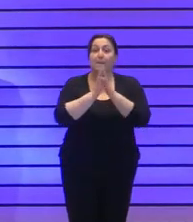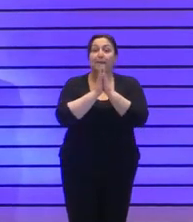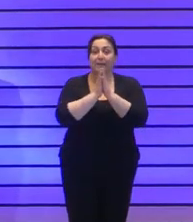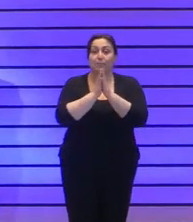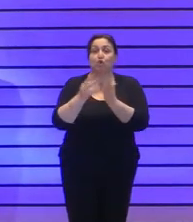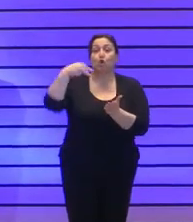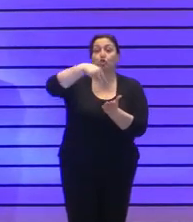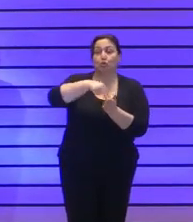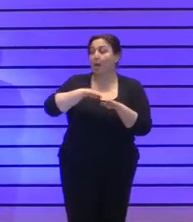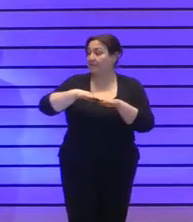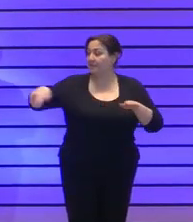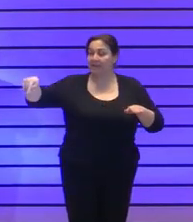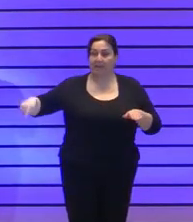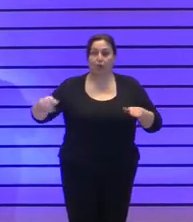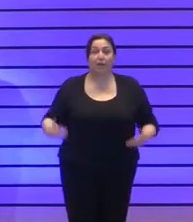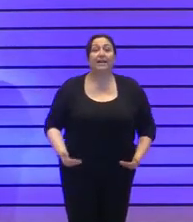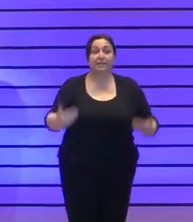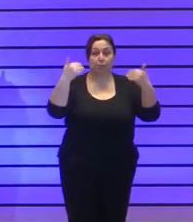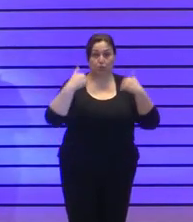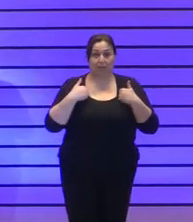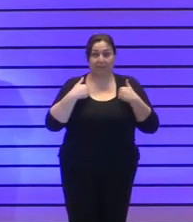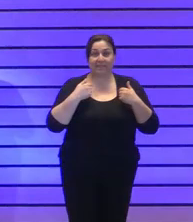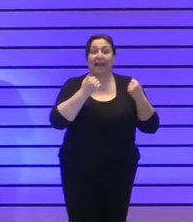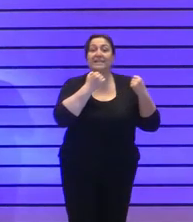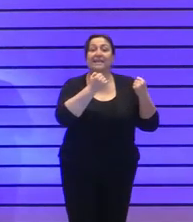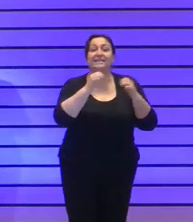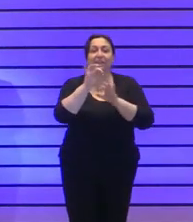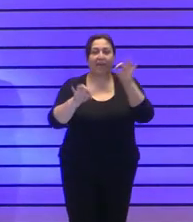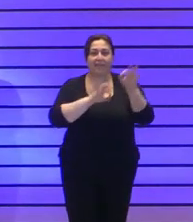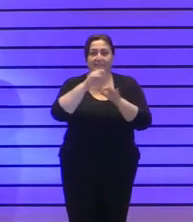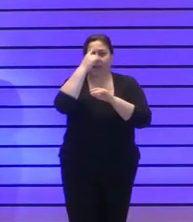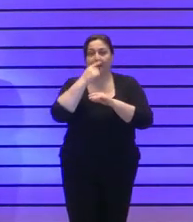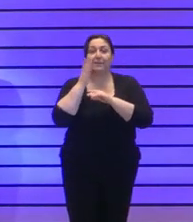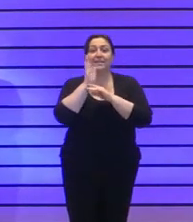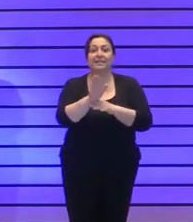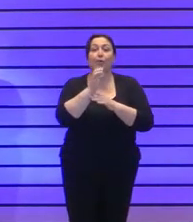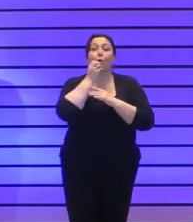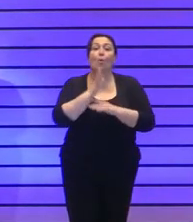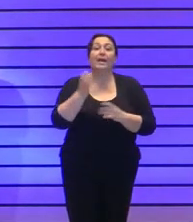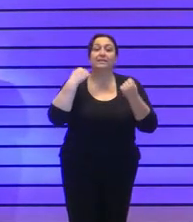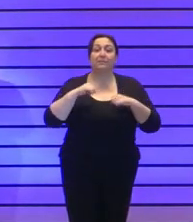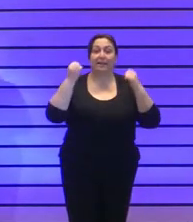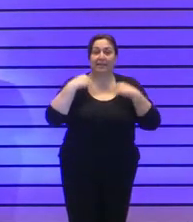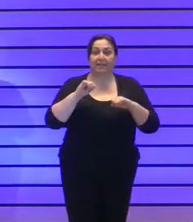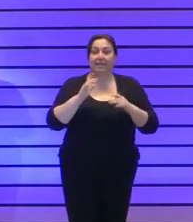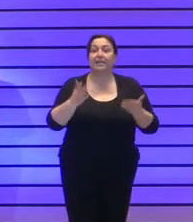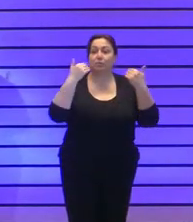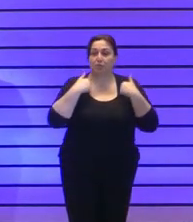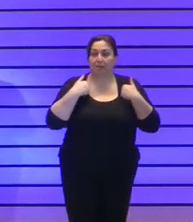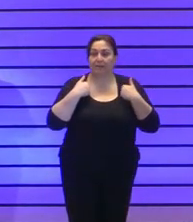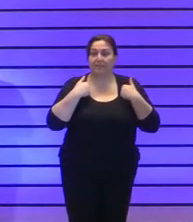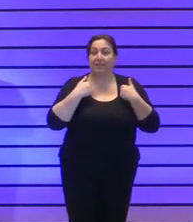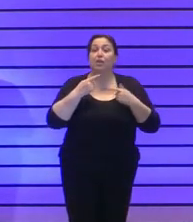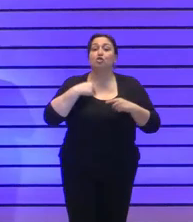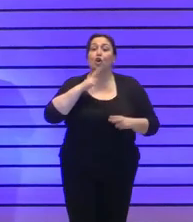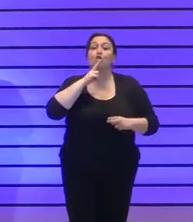suban al escenario los responsables de las entidades que han representado las buenas prácticas, responsables de federaciones y demás. Según las